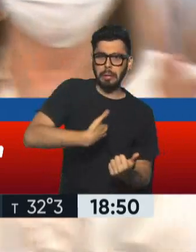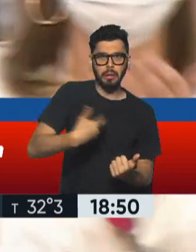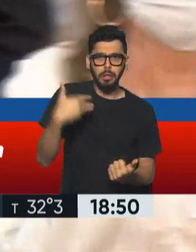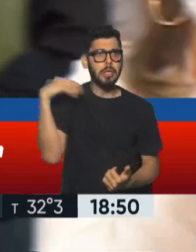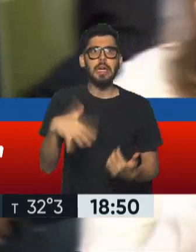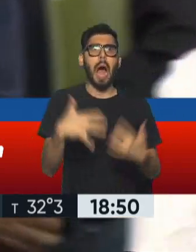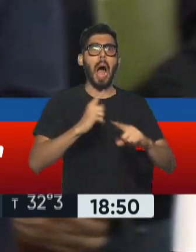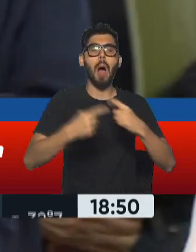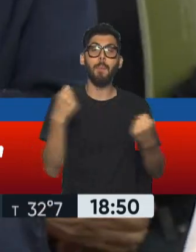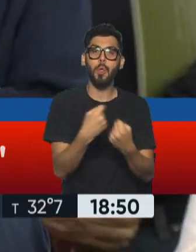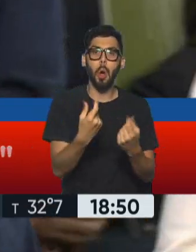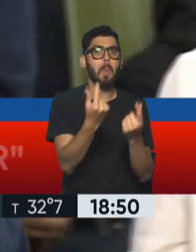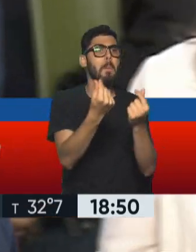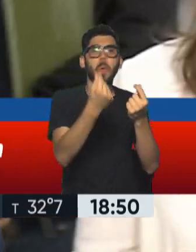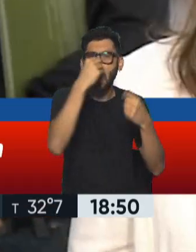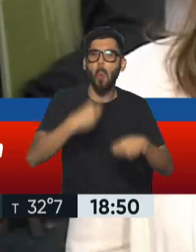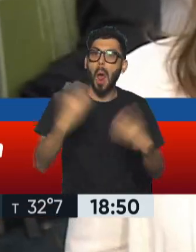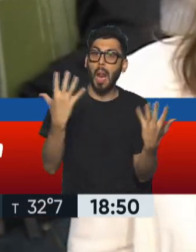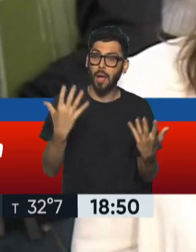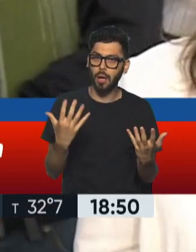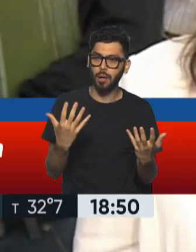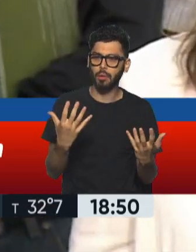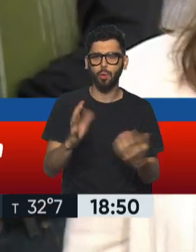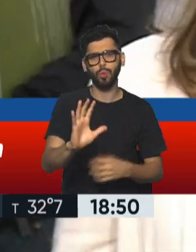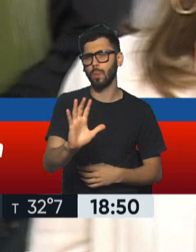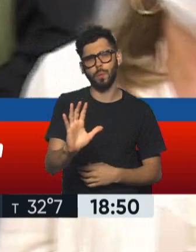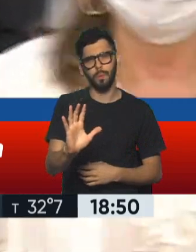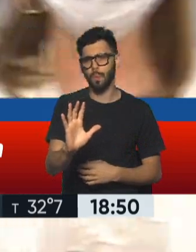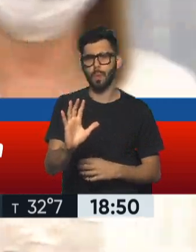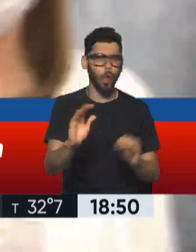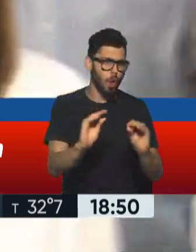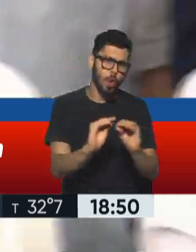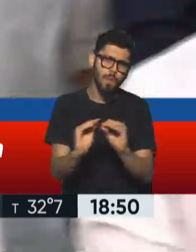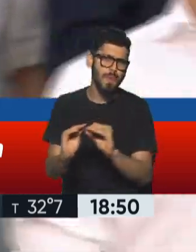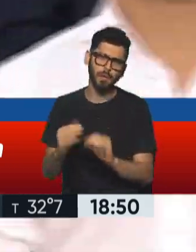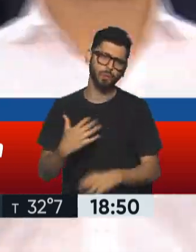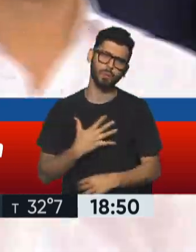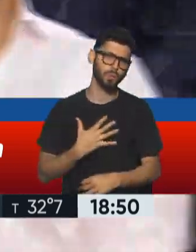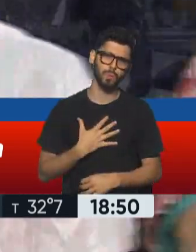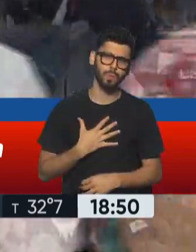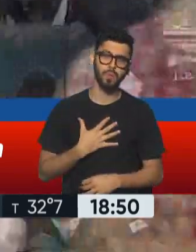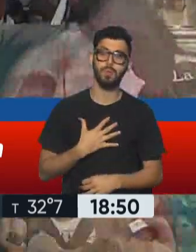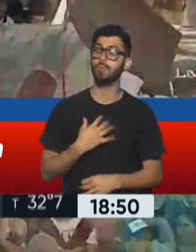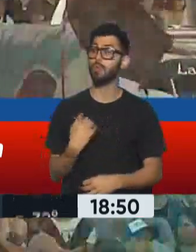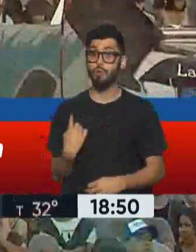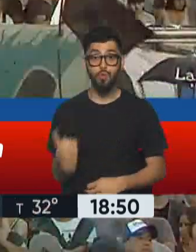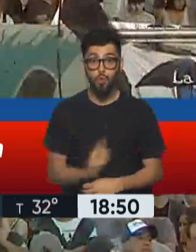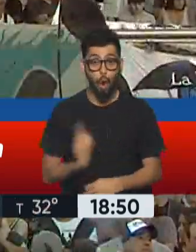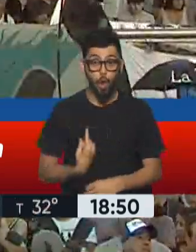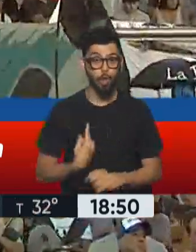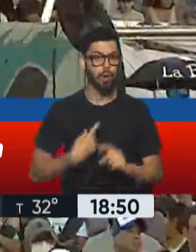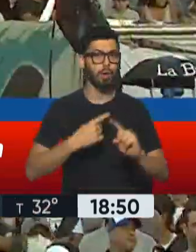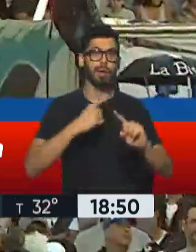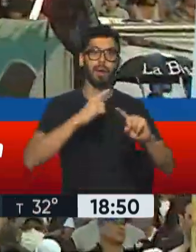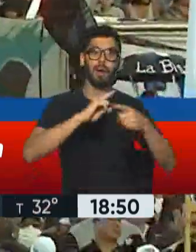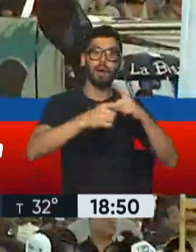rápido, un acuerdo de cualquier precio. No, compañeros y compañeras, no. Nosotros no vamos a hacer un acuerdo